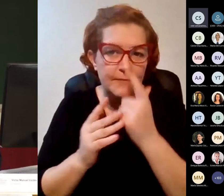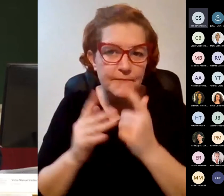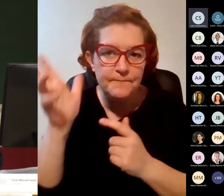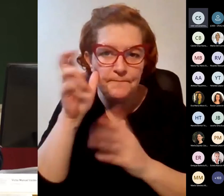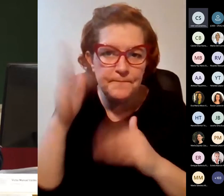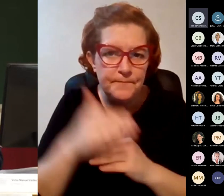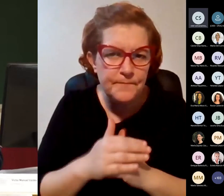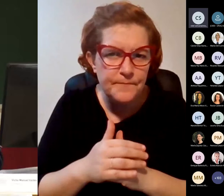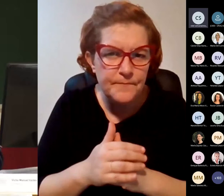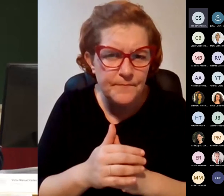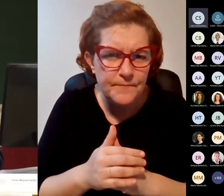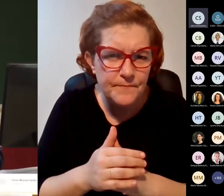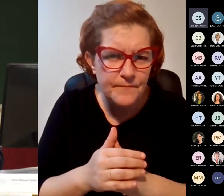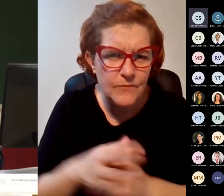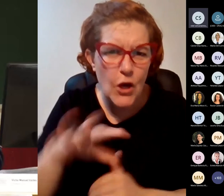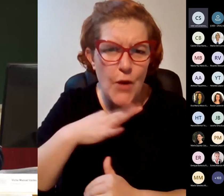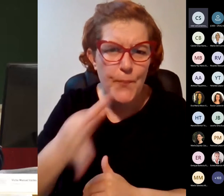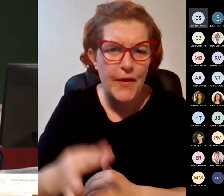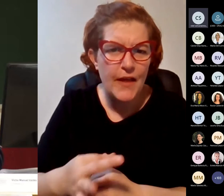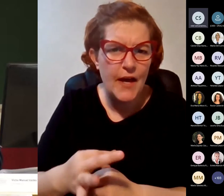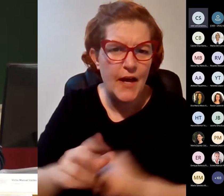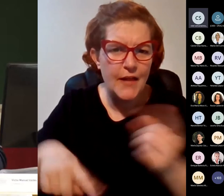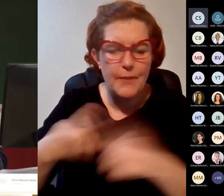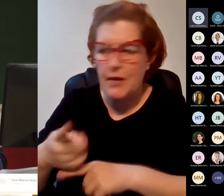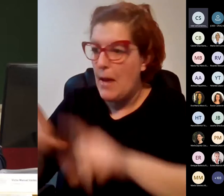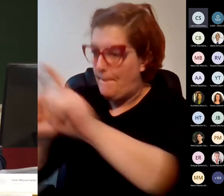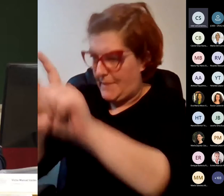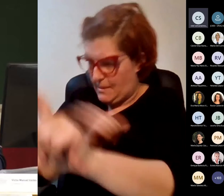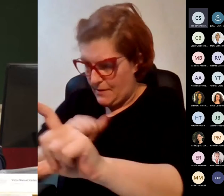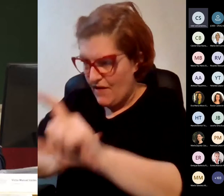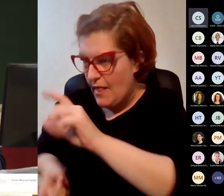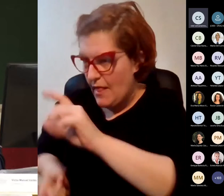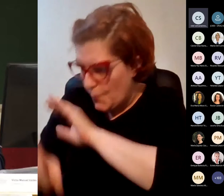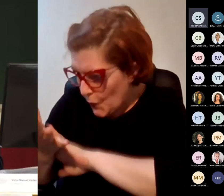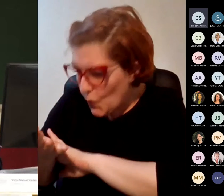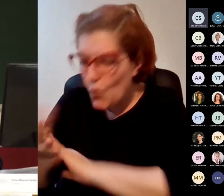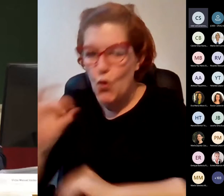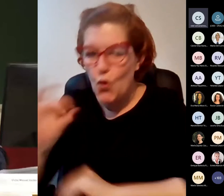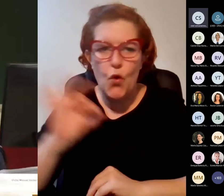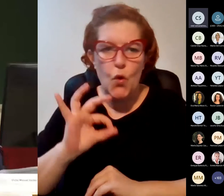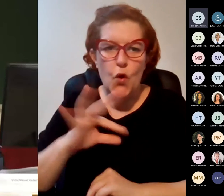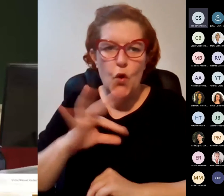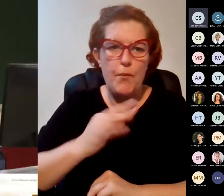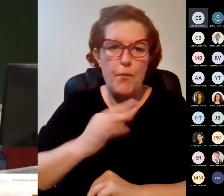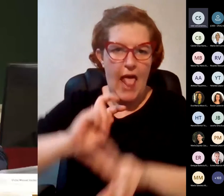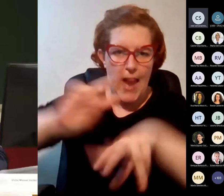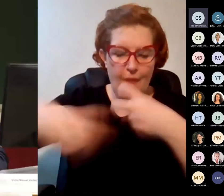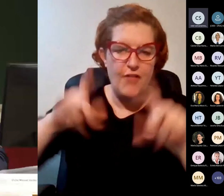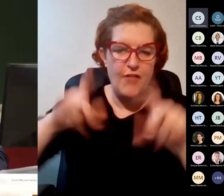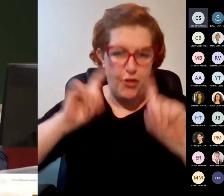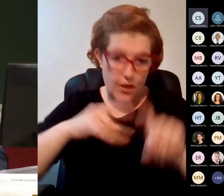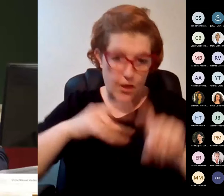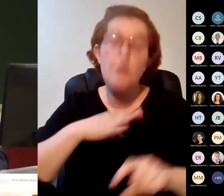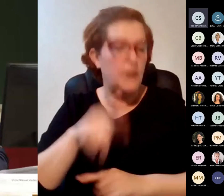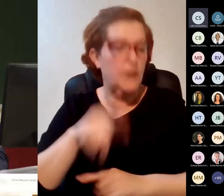puede provocar que se emprenda después en una empresa privada o padres entonces vemos la innovación docente